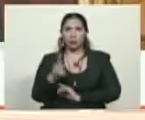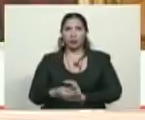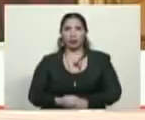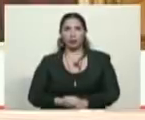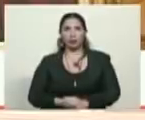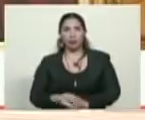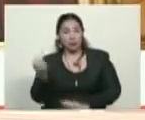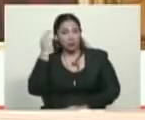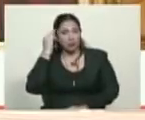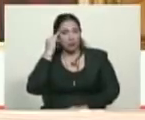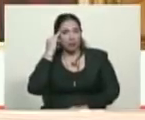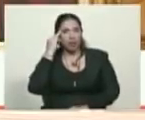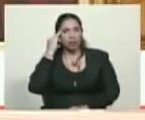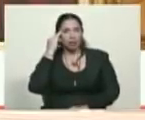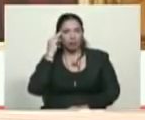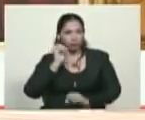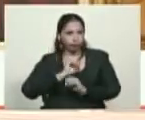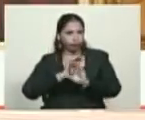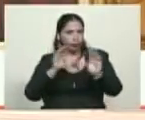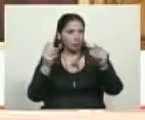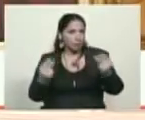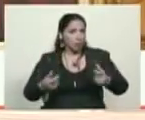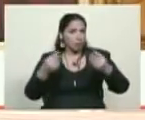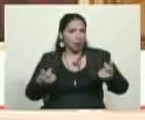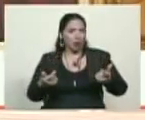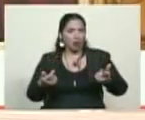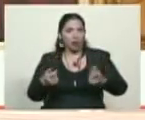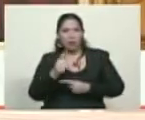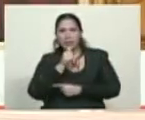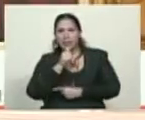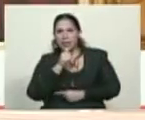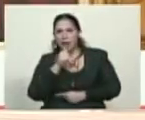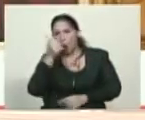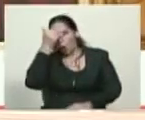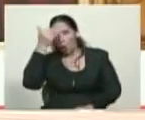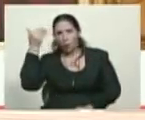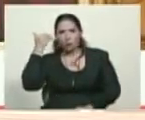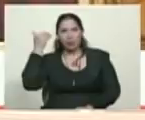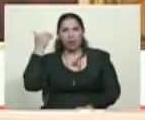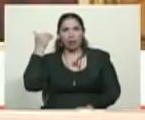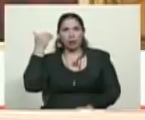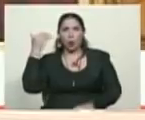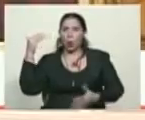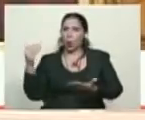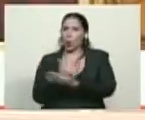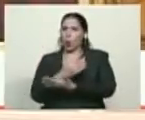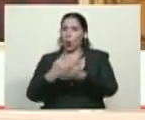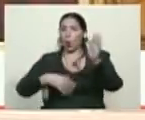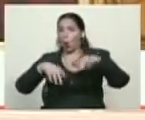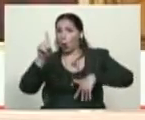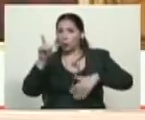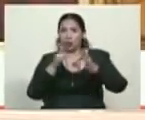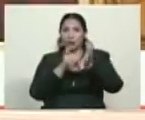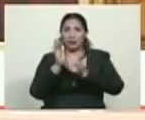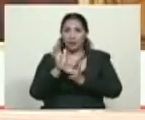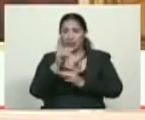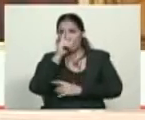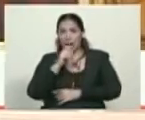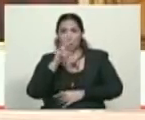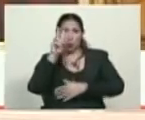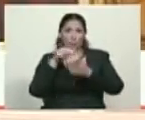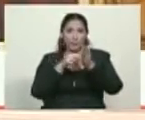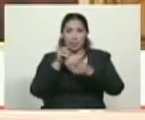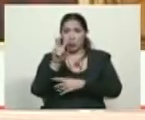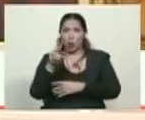la memoria fresca, fresca, viva, para quien se haya olvidado, el golpe del 11 de abril del año 2002 contra el